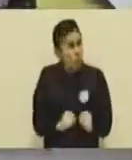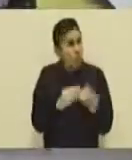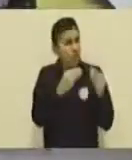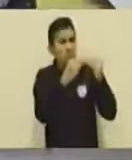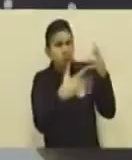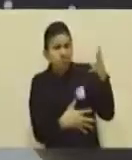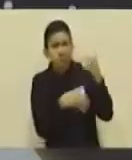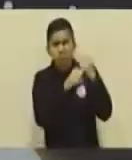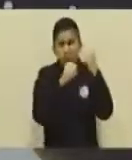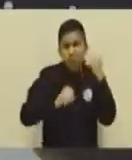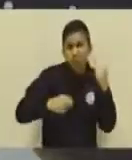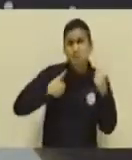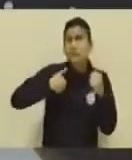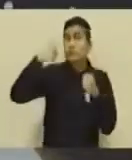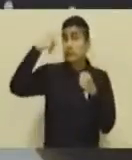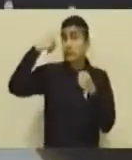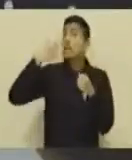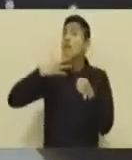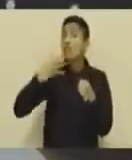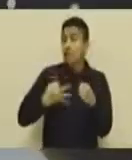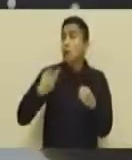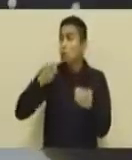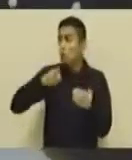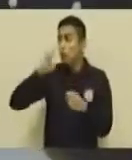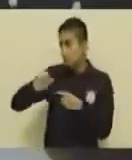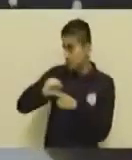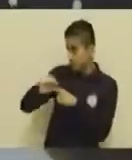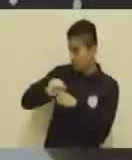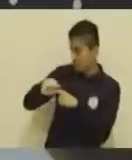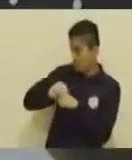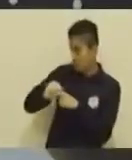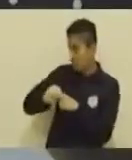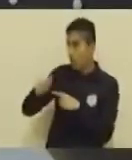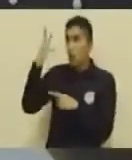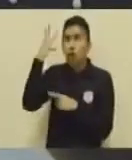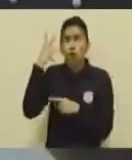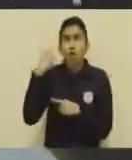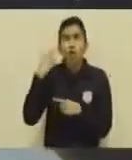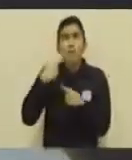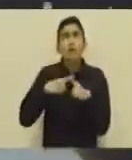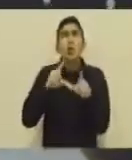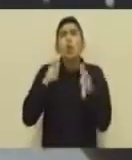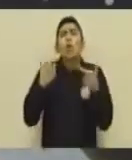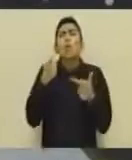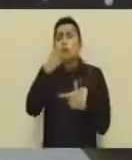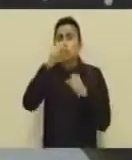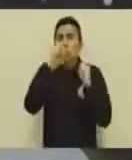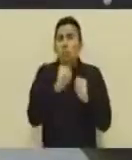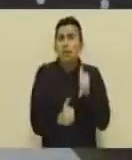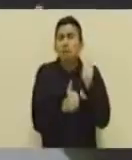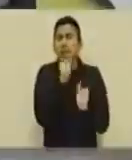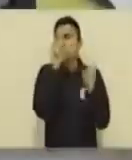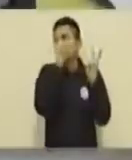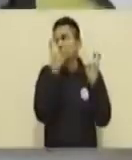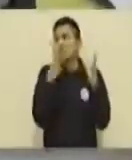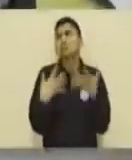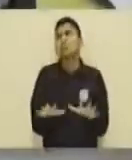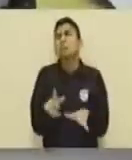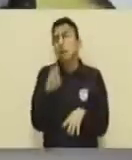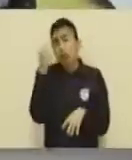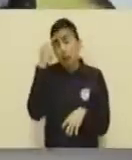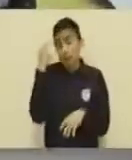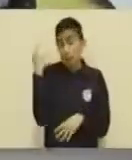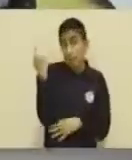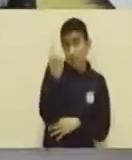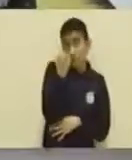a desglosar ese tema? Porque es algo que pues debemos de poner en práctica, ¿verdad? Todos, pero ¿cómo podríamos desarrollar ese tema? Bueno,